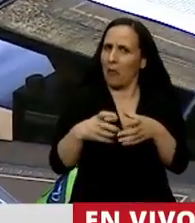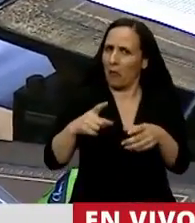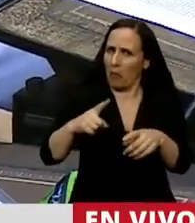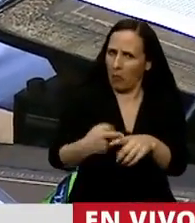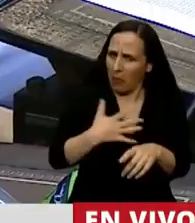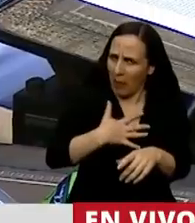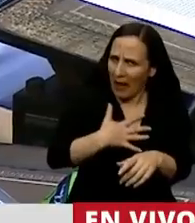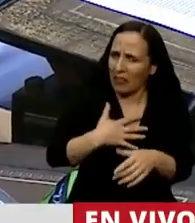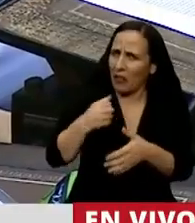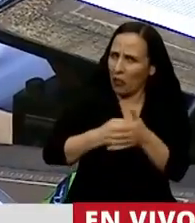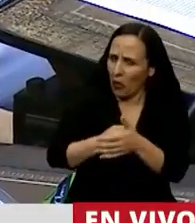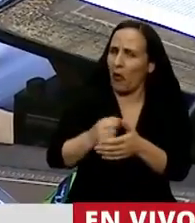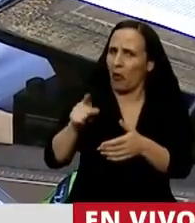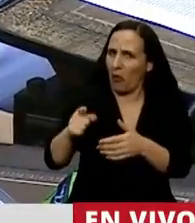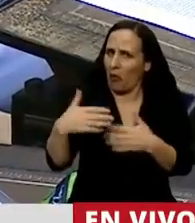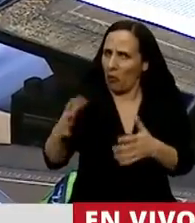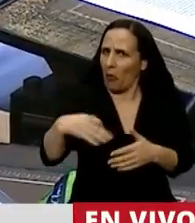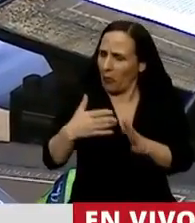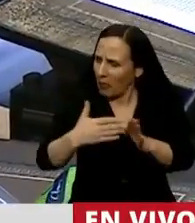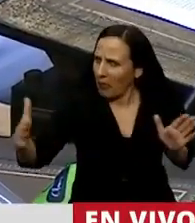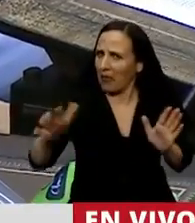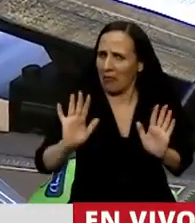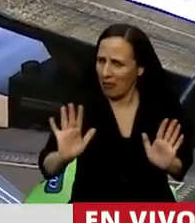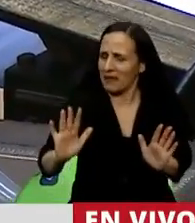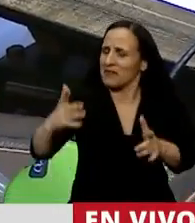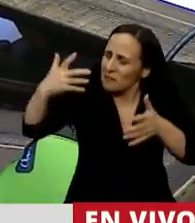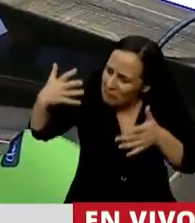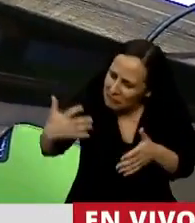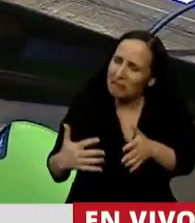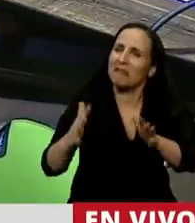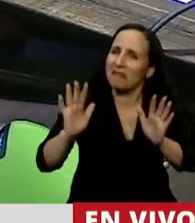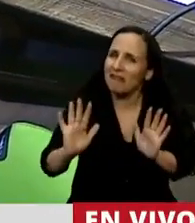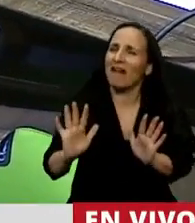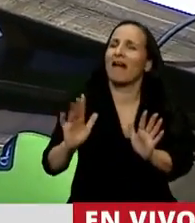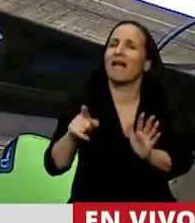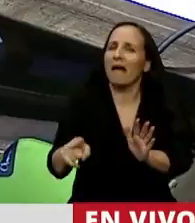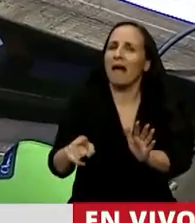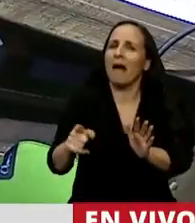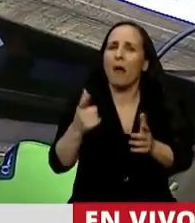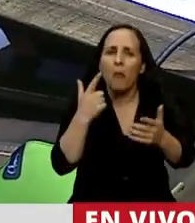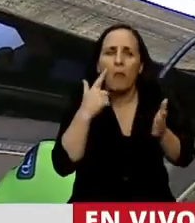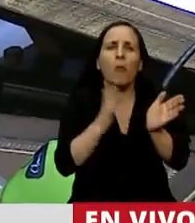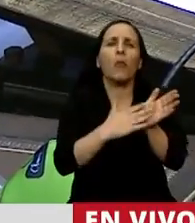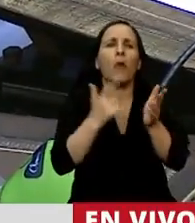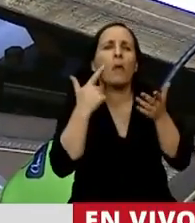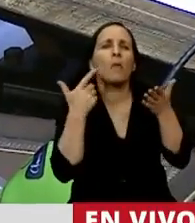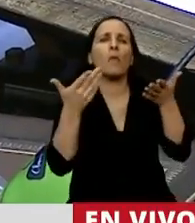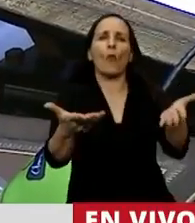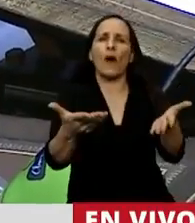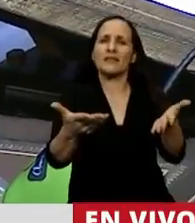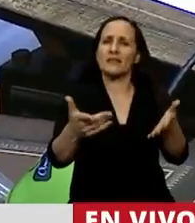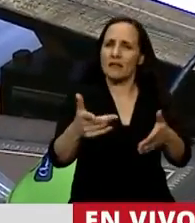hecho de eso un lema a lo largo de su historia y que ha dado enormes muestras de un